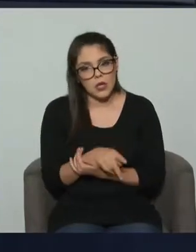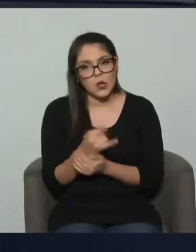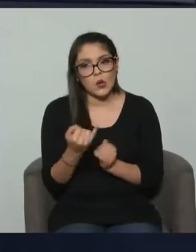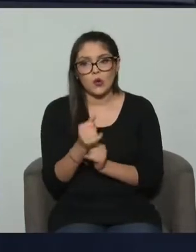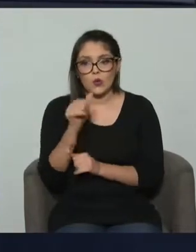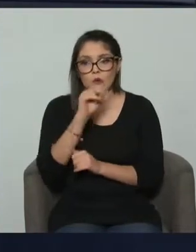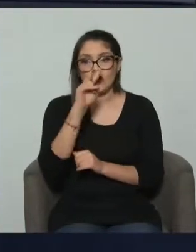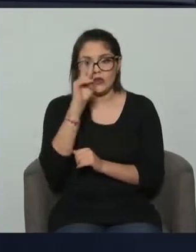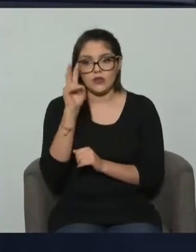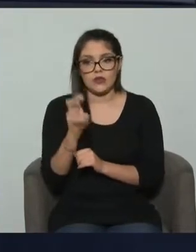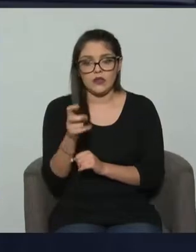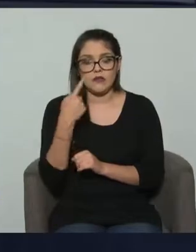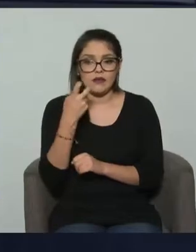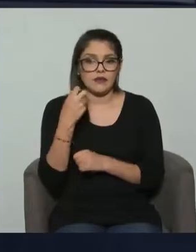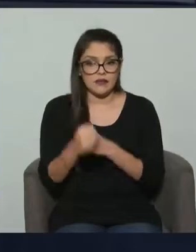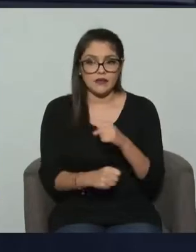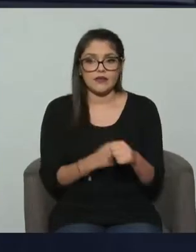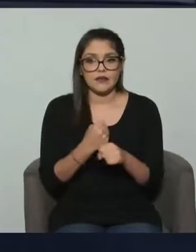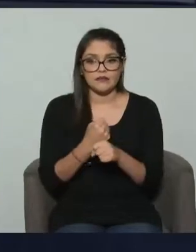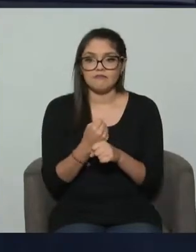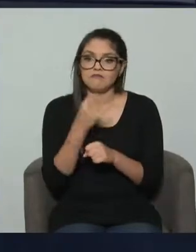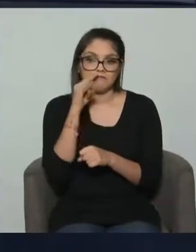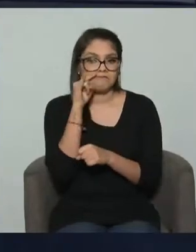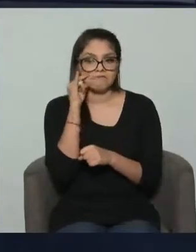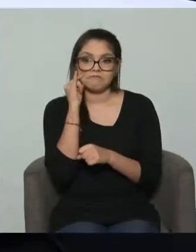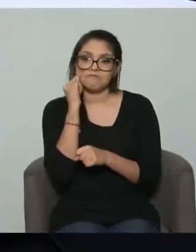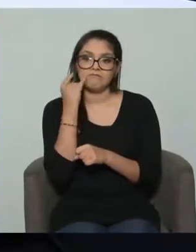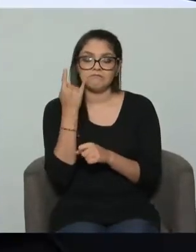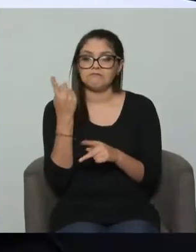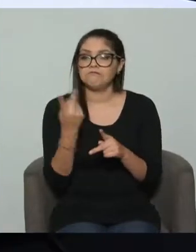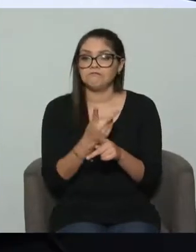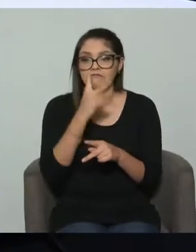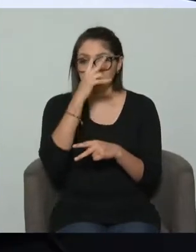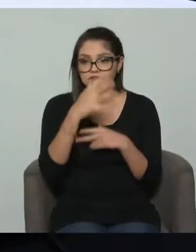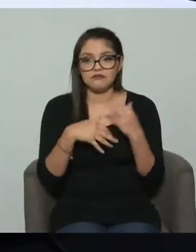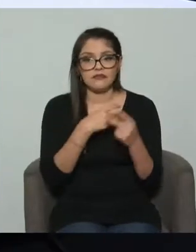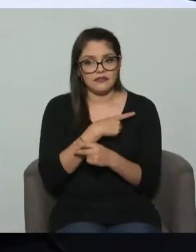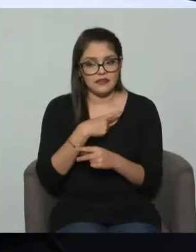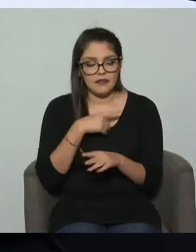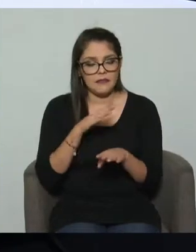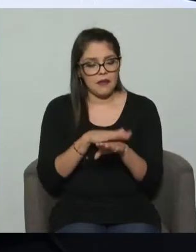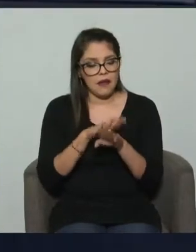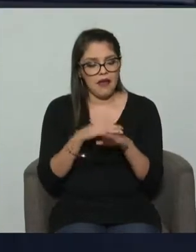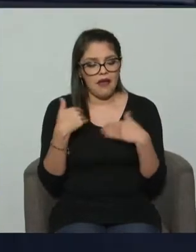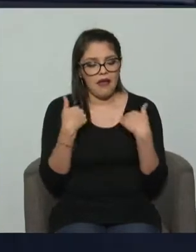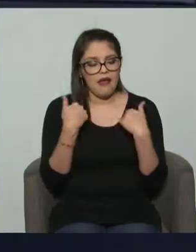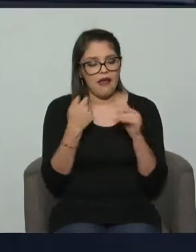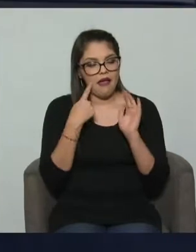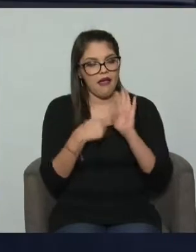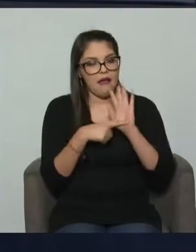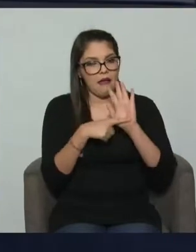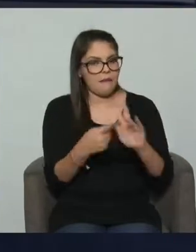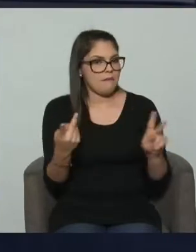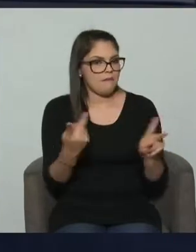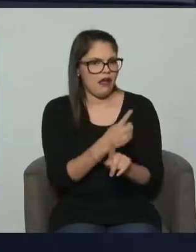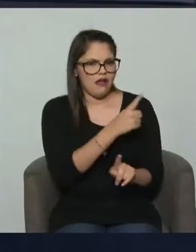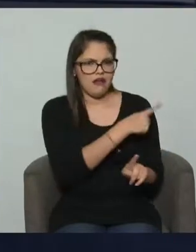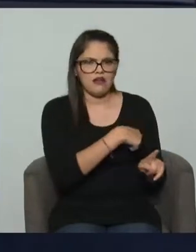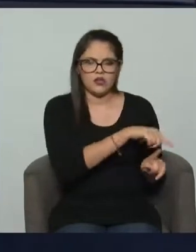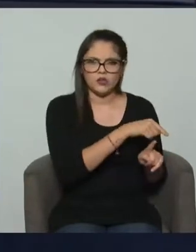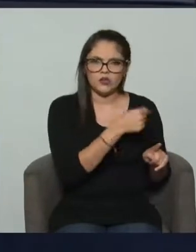del balance de este año haya sido invisibilidad y violencia, es decir, necesitamos poner visibles lo que está pasando a las niñas, a los niños y a los adolescentes del